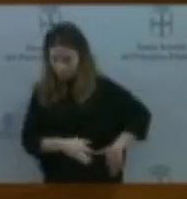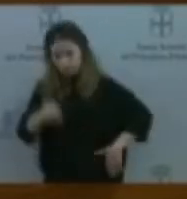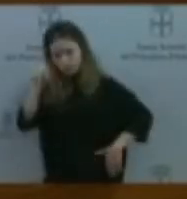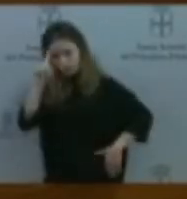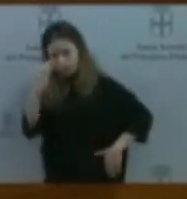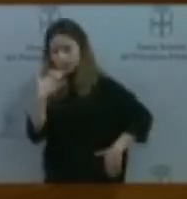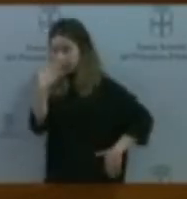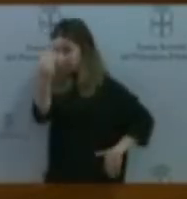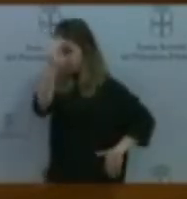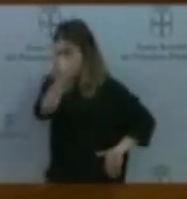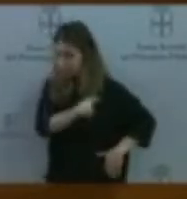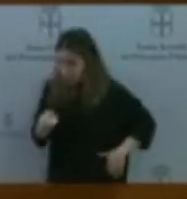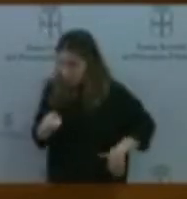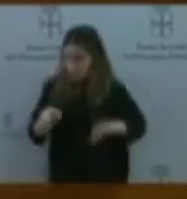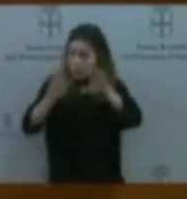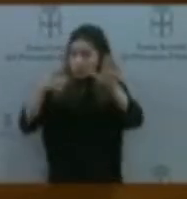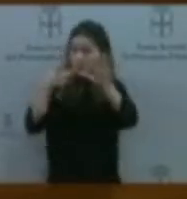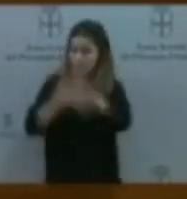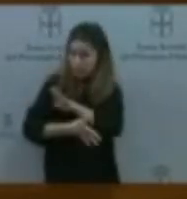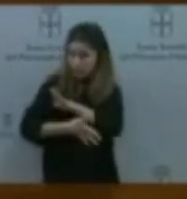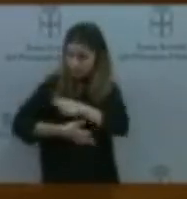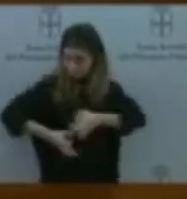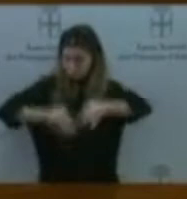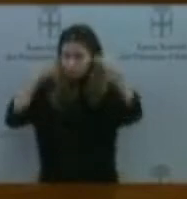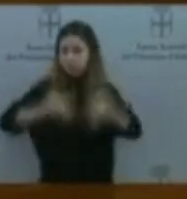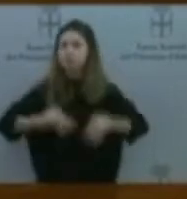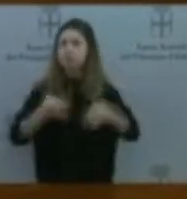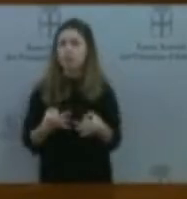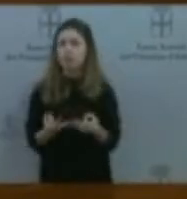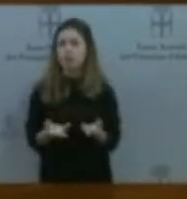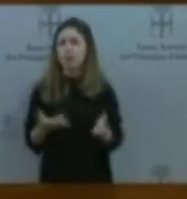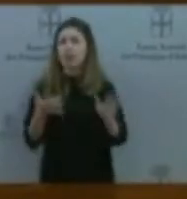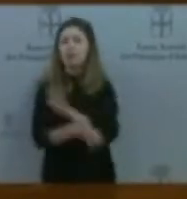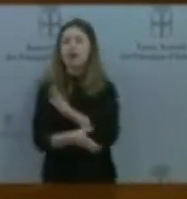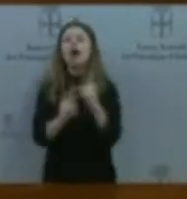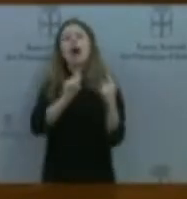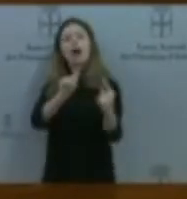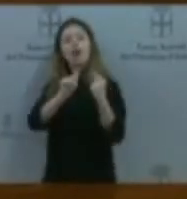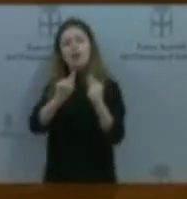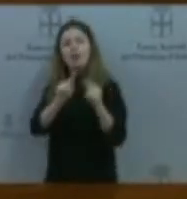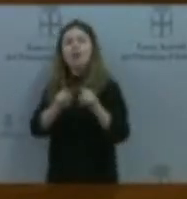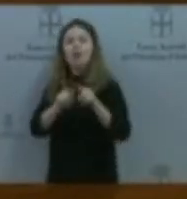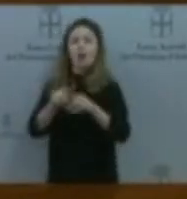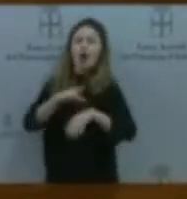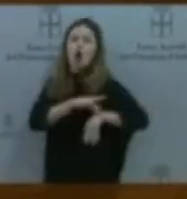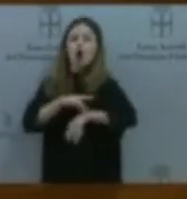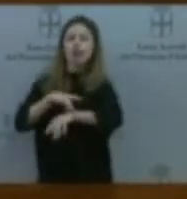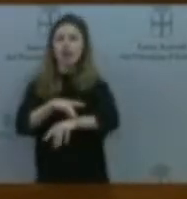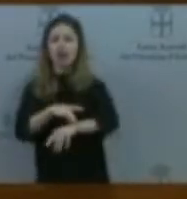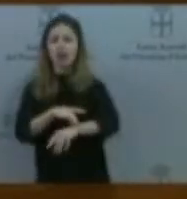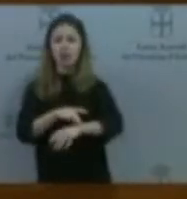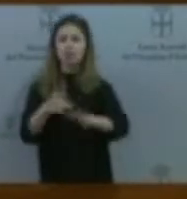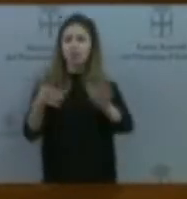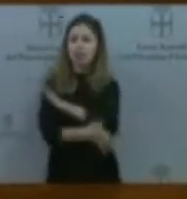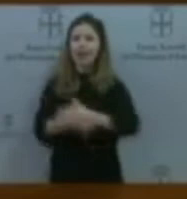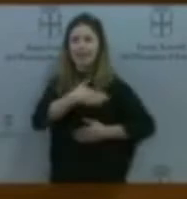es central en el debate. Se ha hablado en este debate de orientación, que nos quede claro. Muy importante, pero